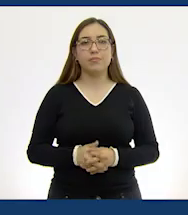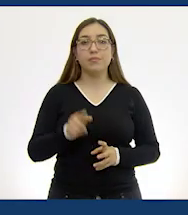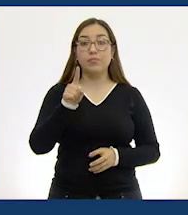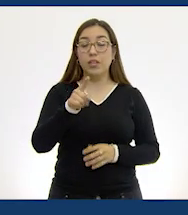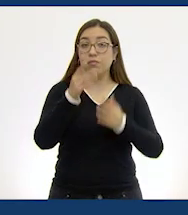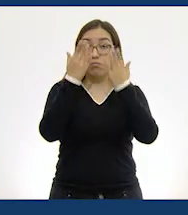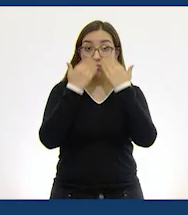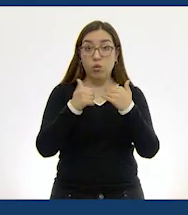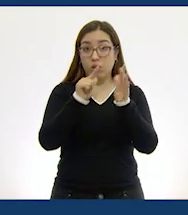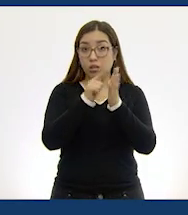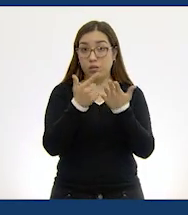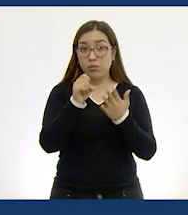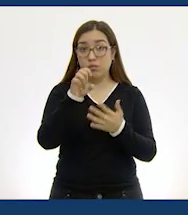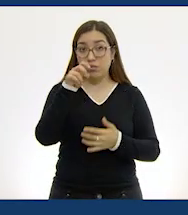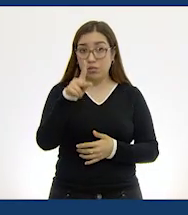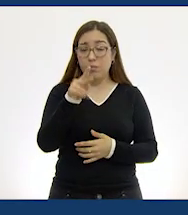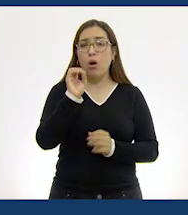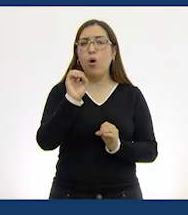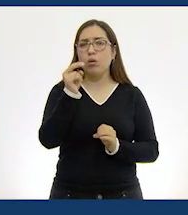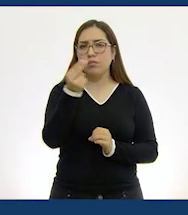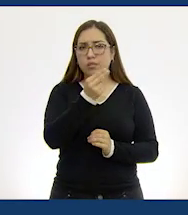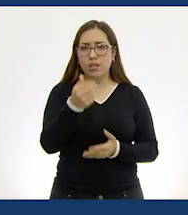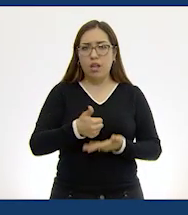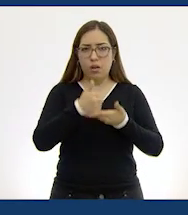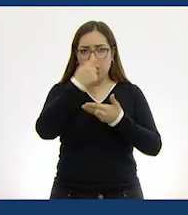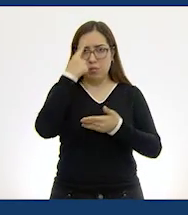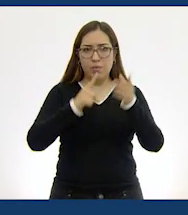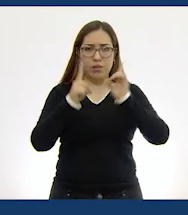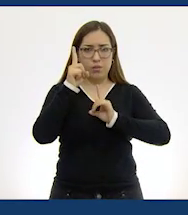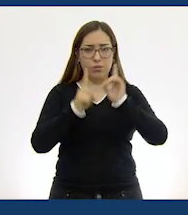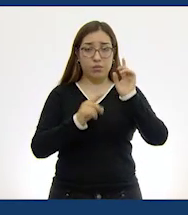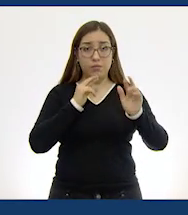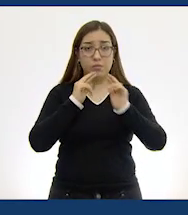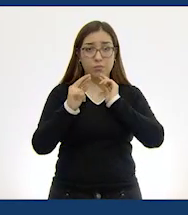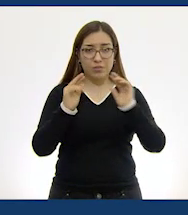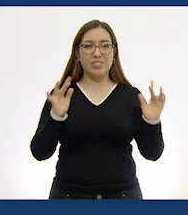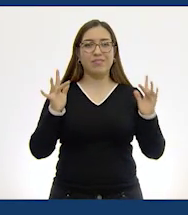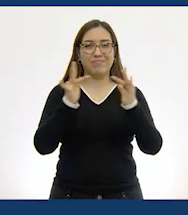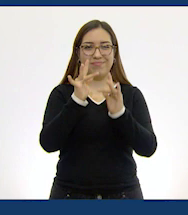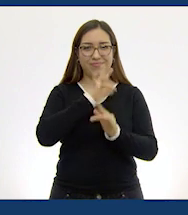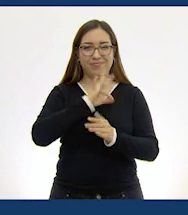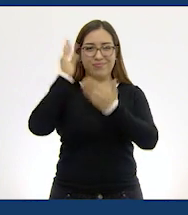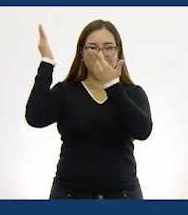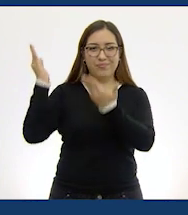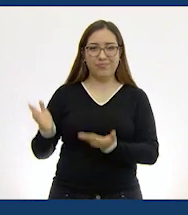Si no tienes el libro de texto o necesitas ayuda para responder las preguntas, contáctanos.